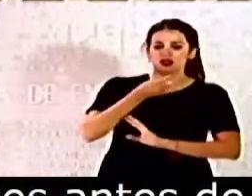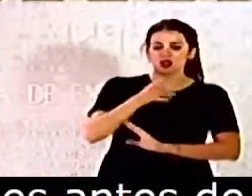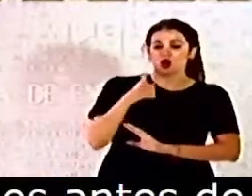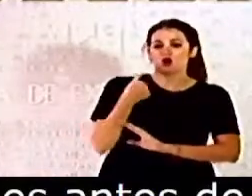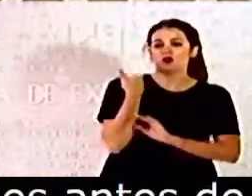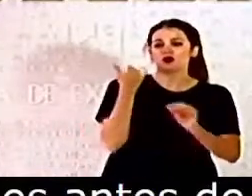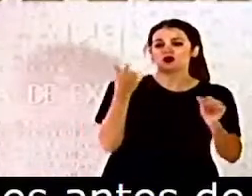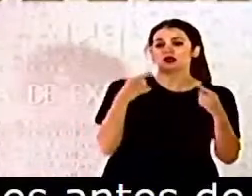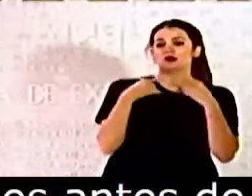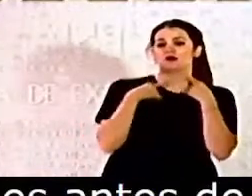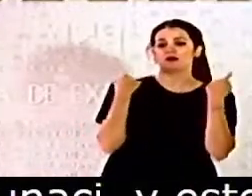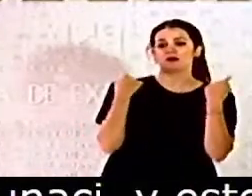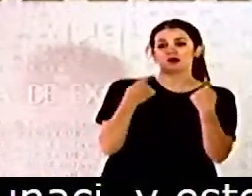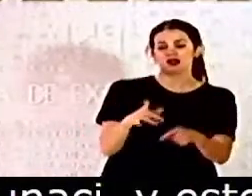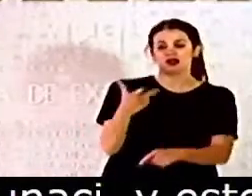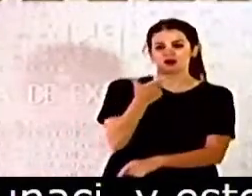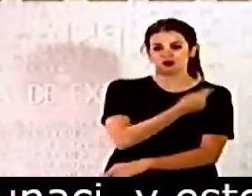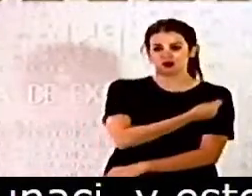vacunación.